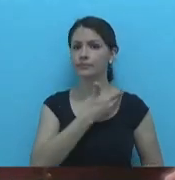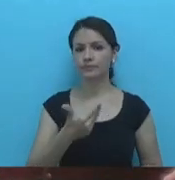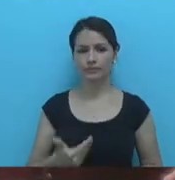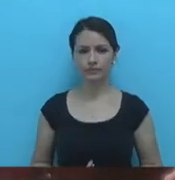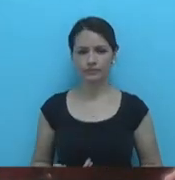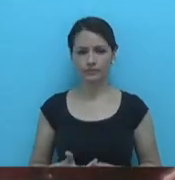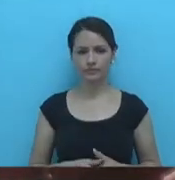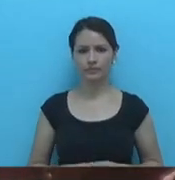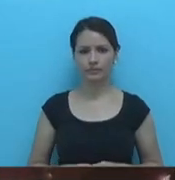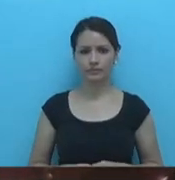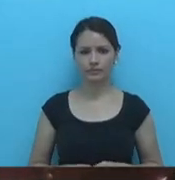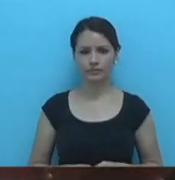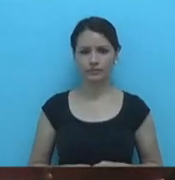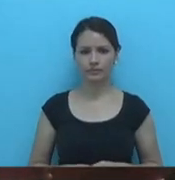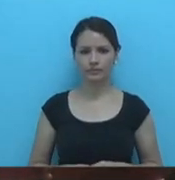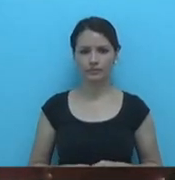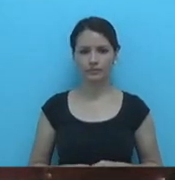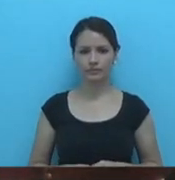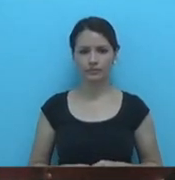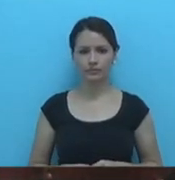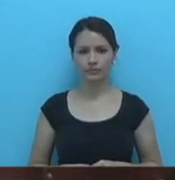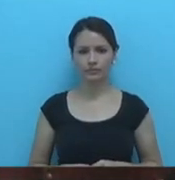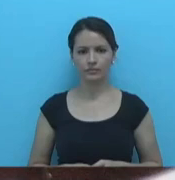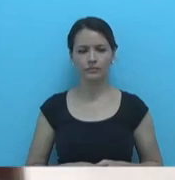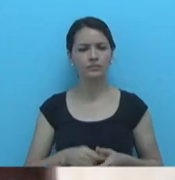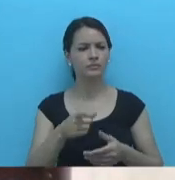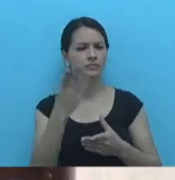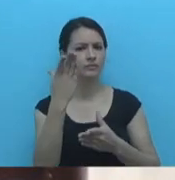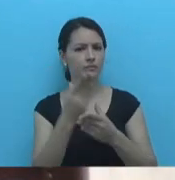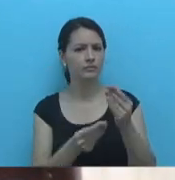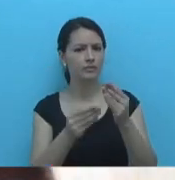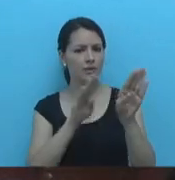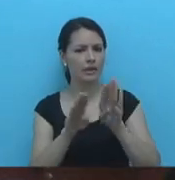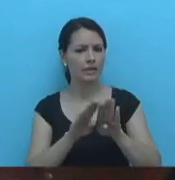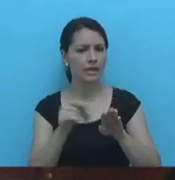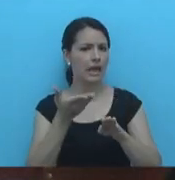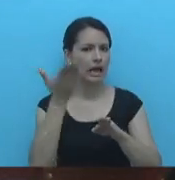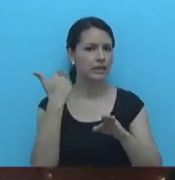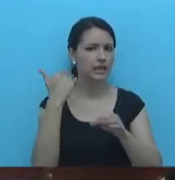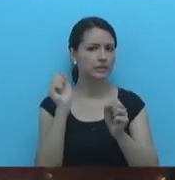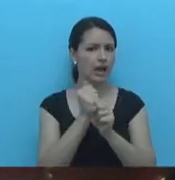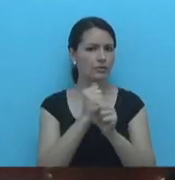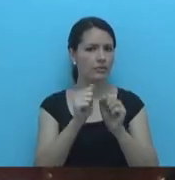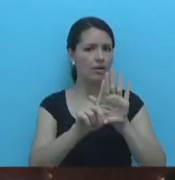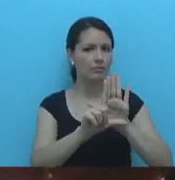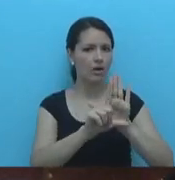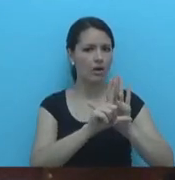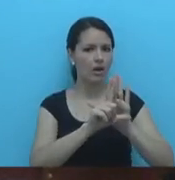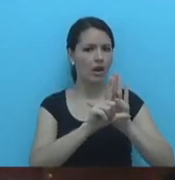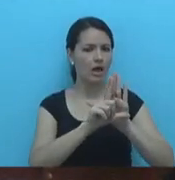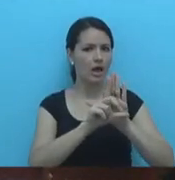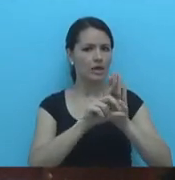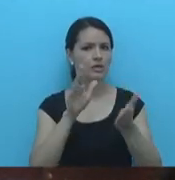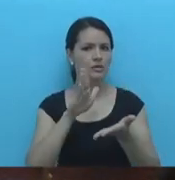que, debido a un error material que se produjo cuando aprobamos la ley de